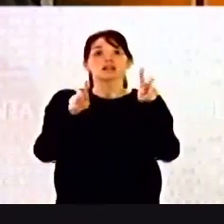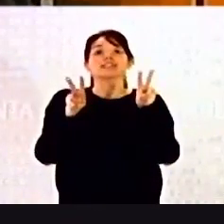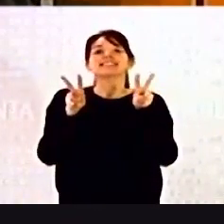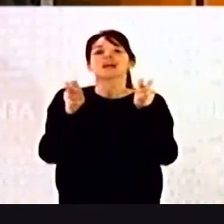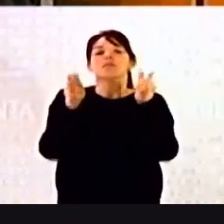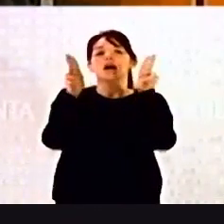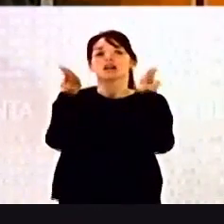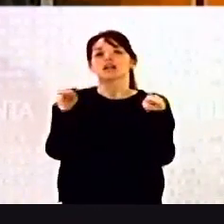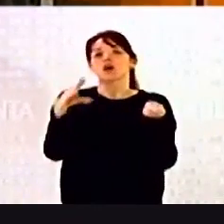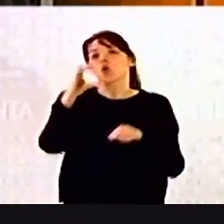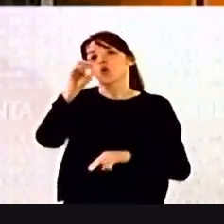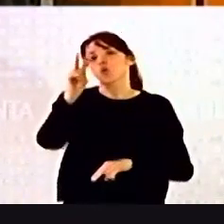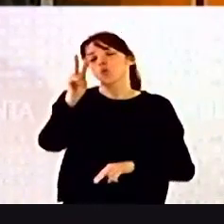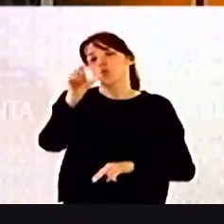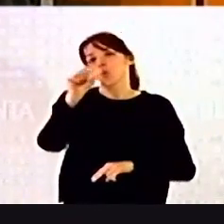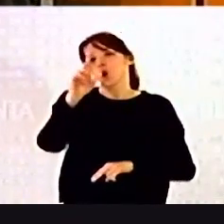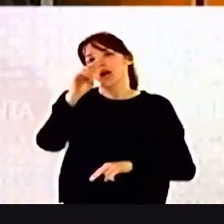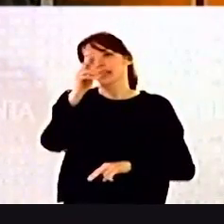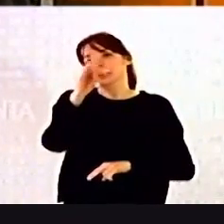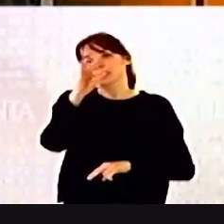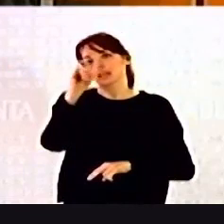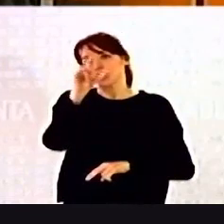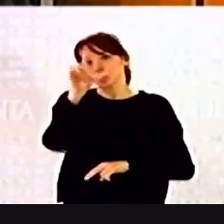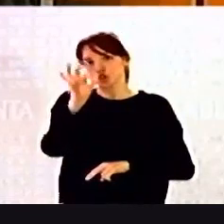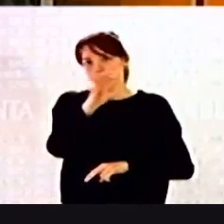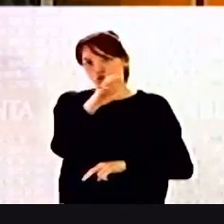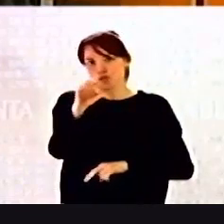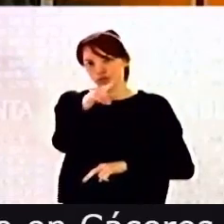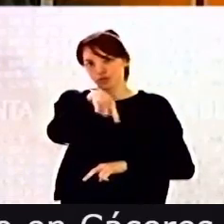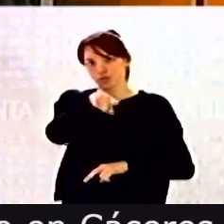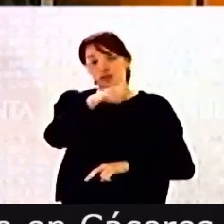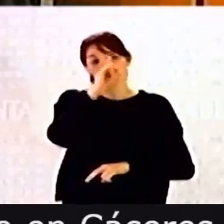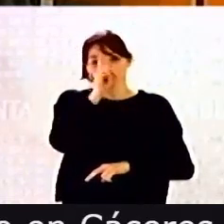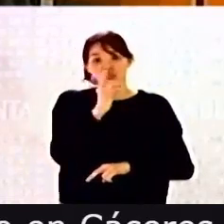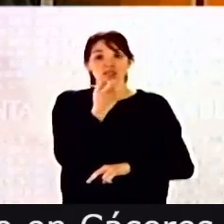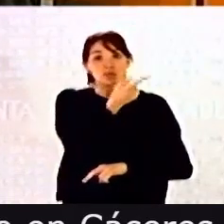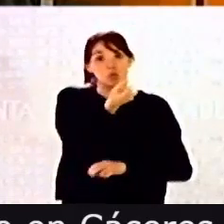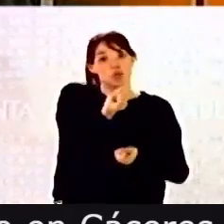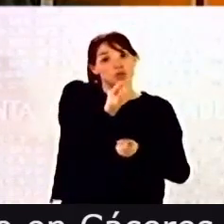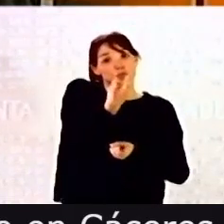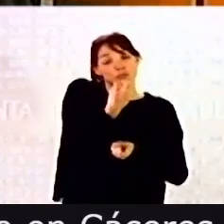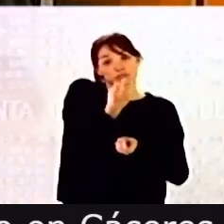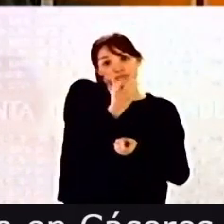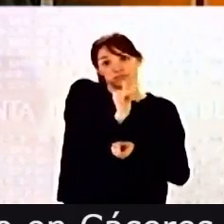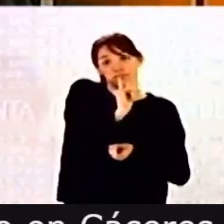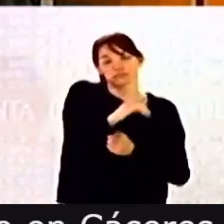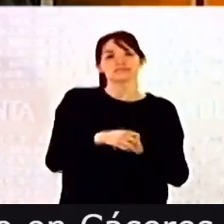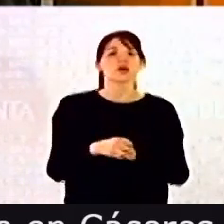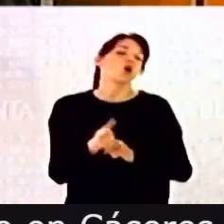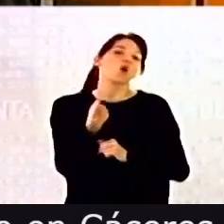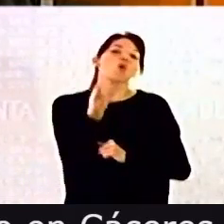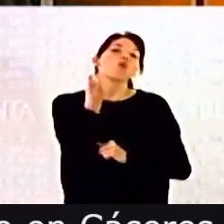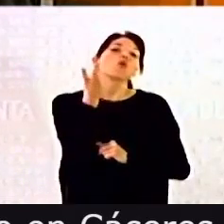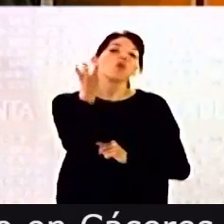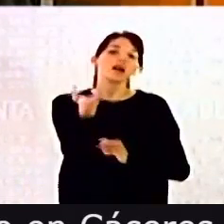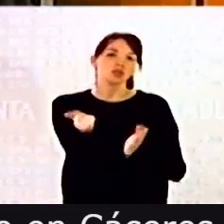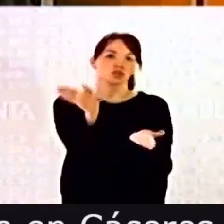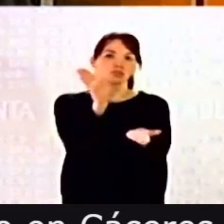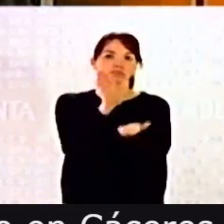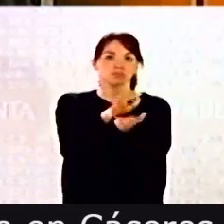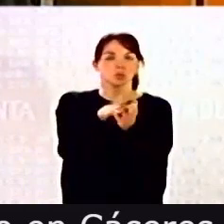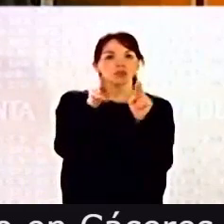Cuartillo, en Cáceres. No sé si nos puede comentar, si tiene los datos, sobre cuántos fallecidos hay ahora mismo en